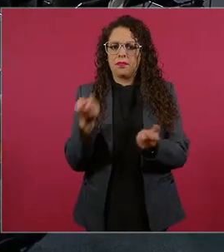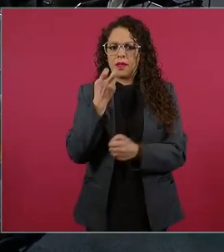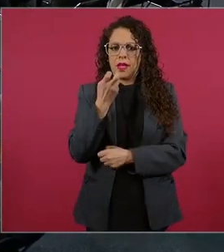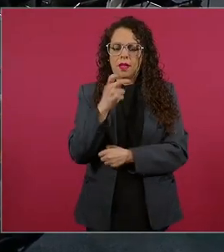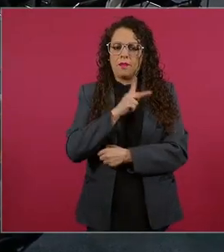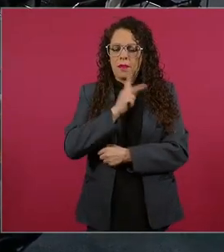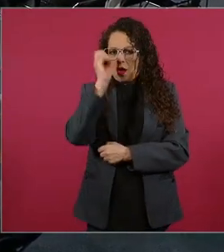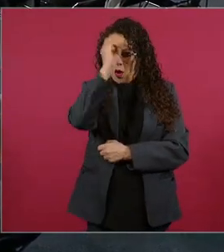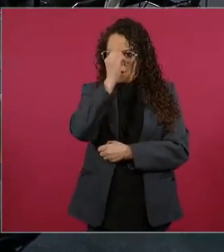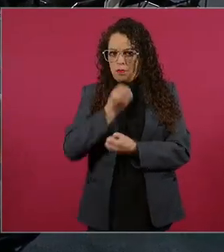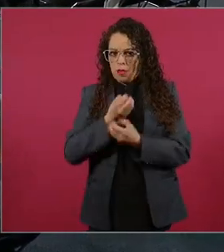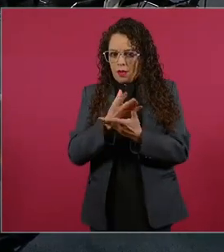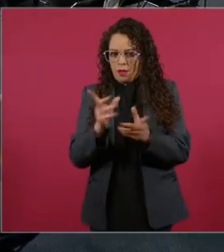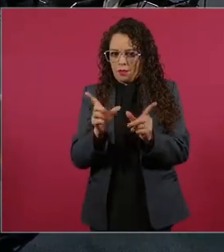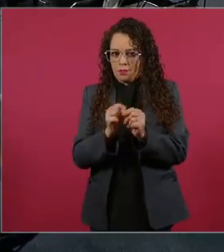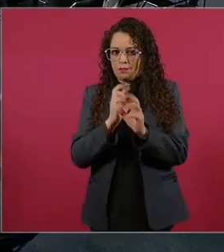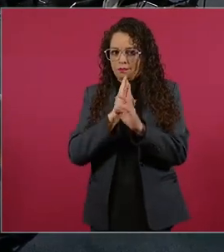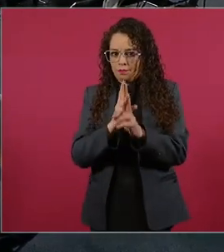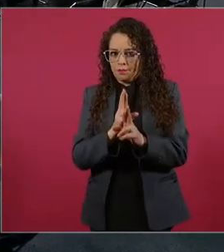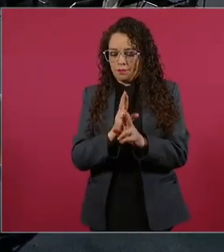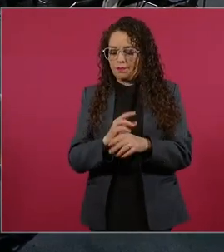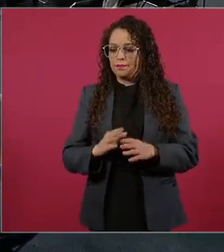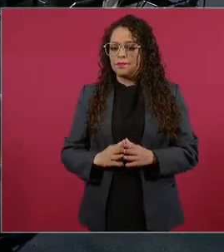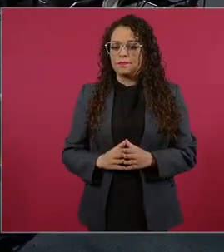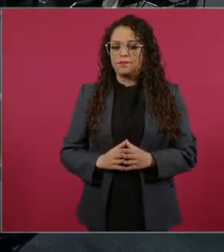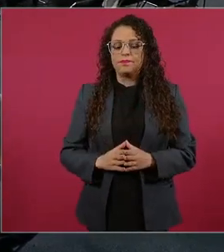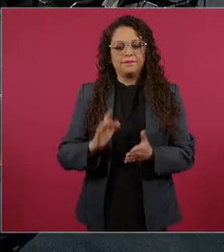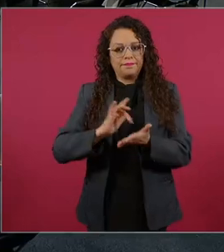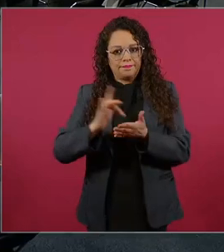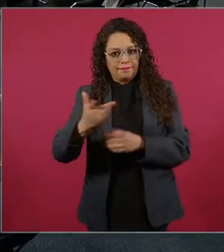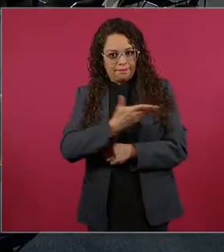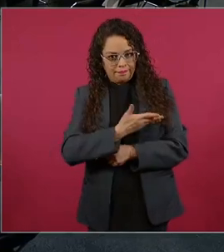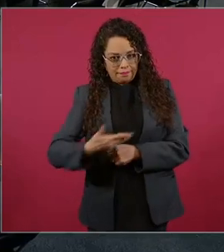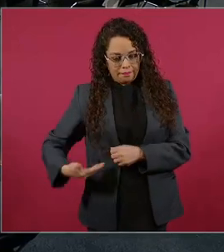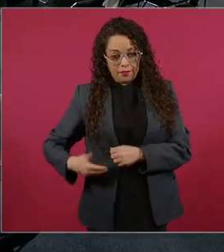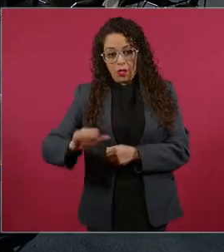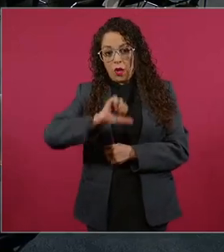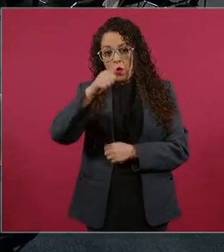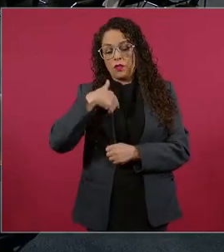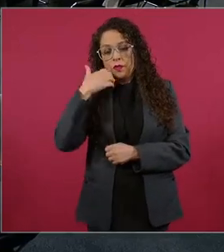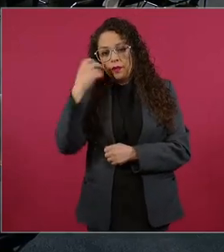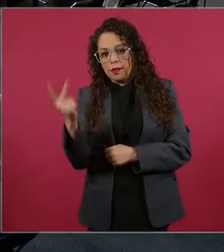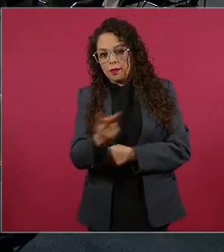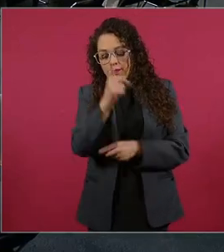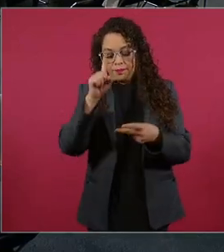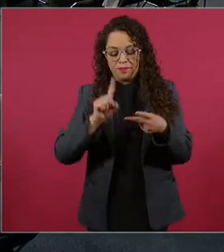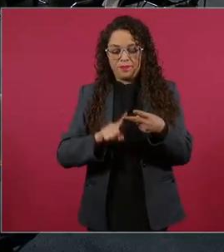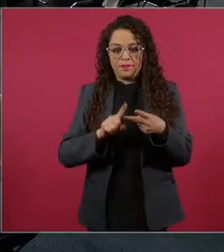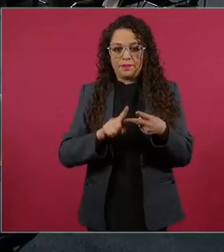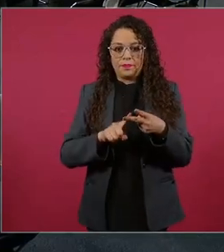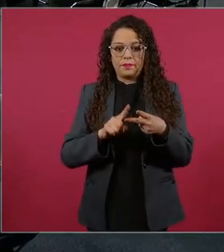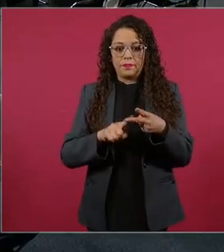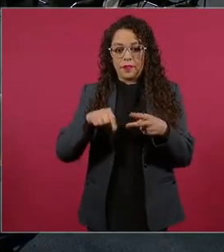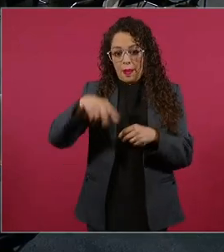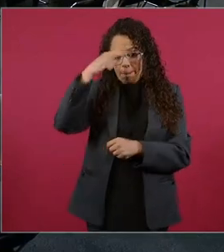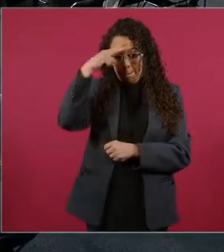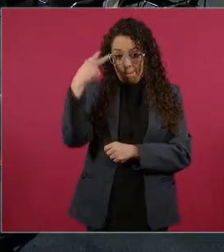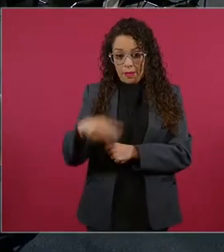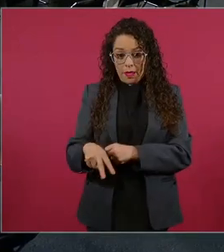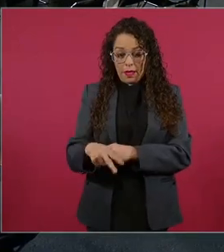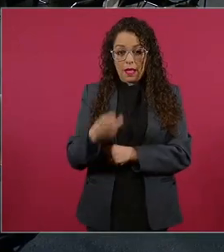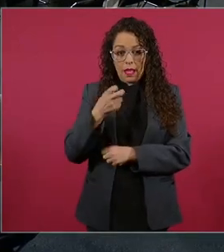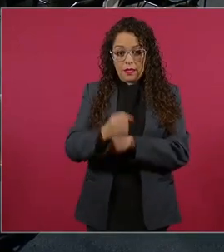Ok, presidente. Un segundo tema. Este año México registró, según la Asociación de